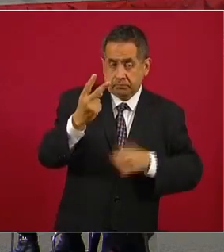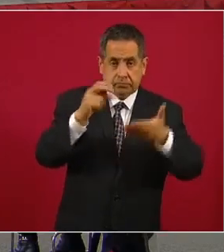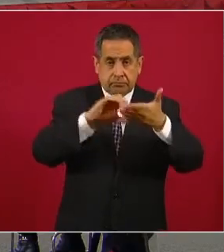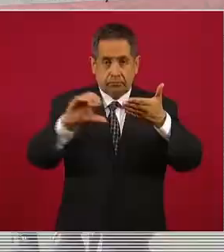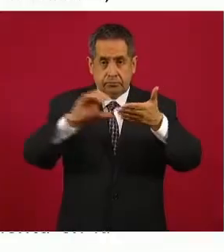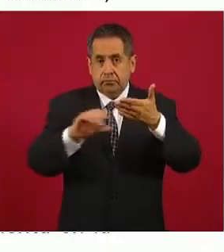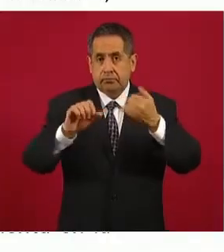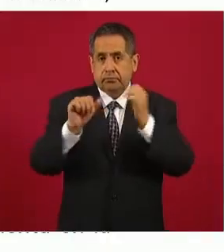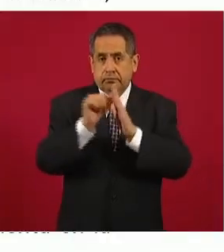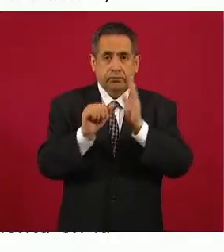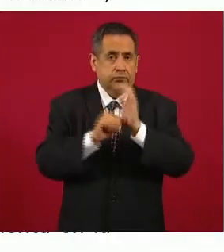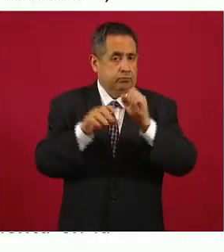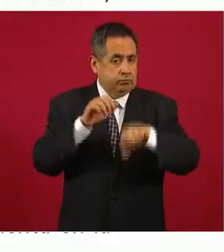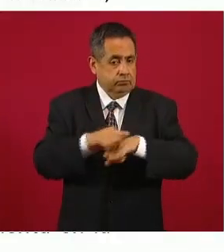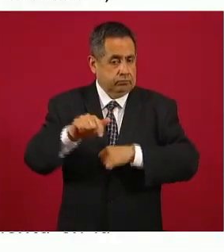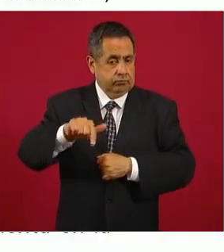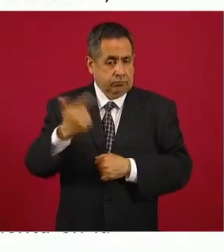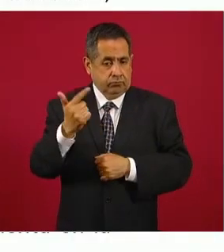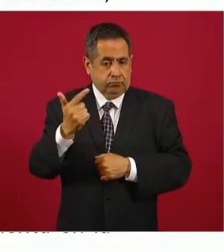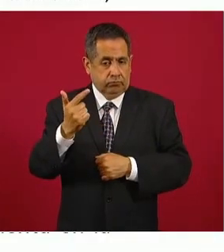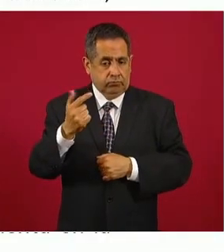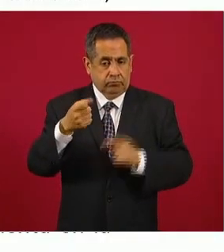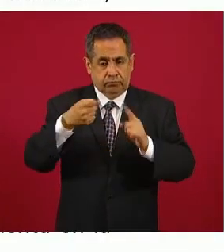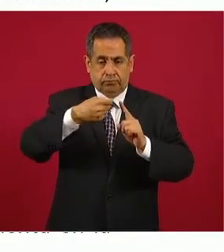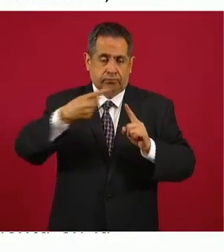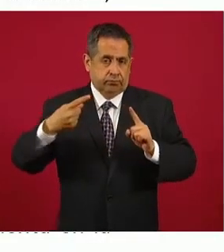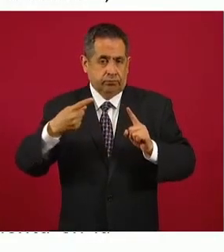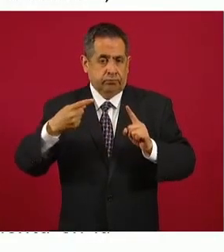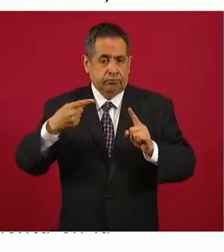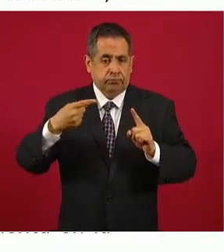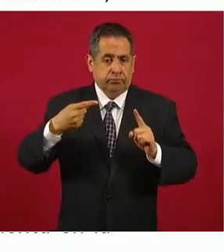artículo 12, fracción primera,